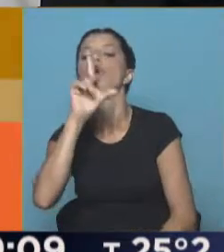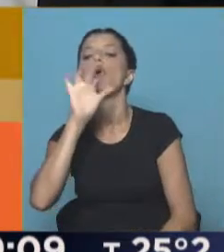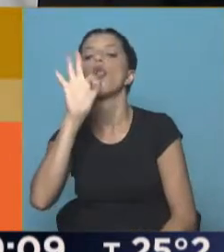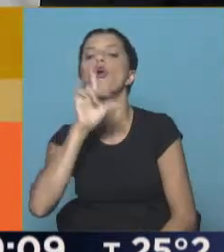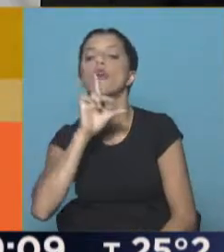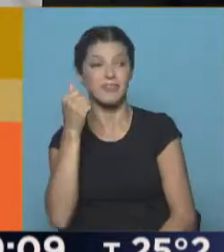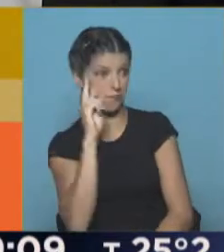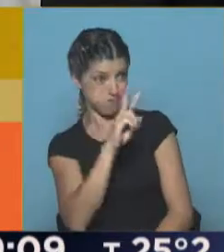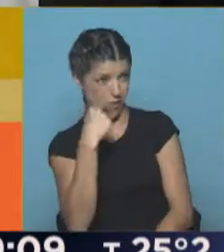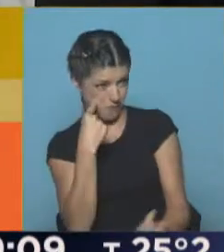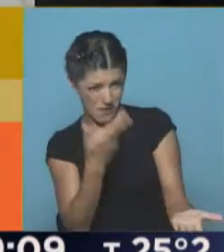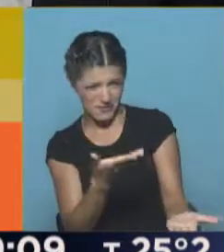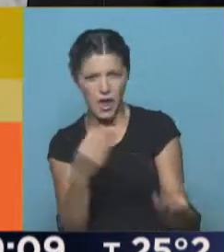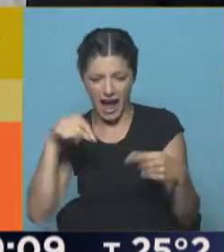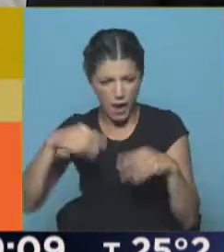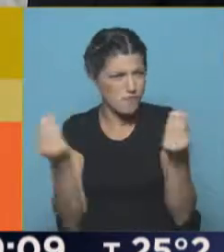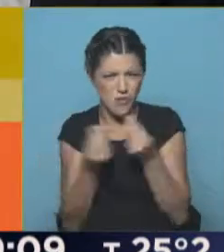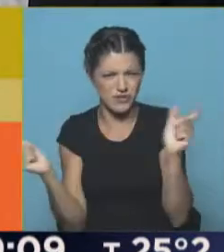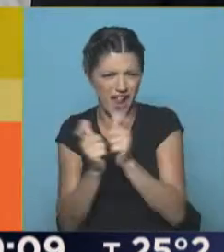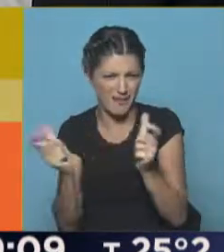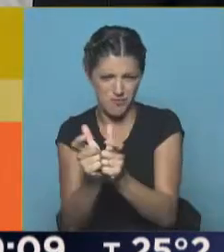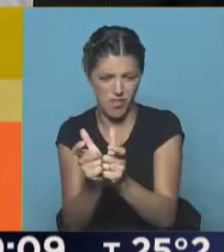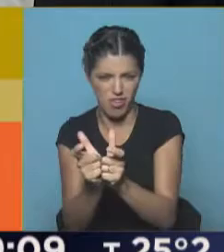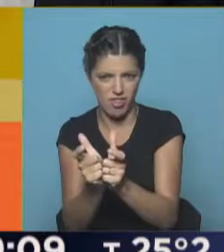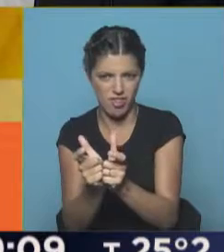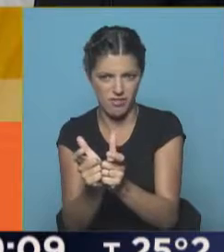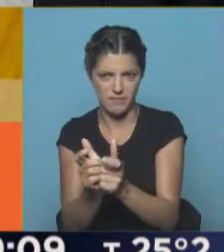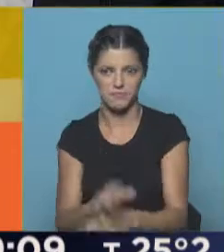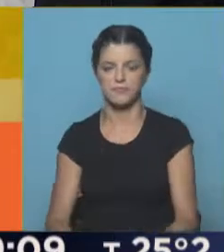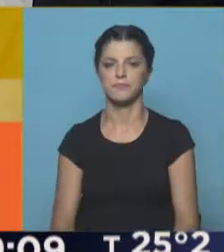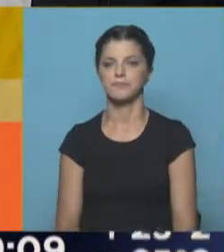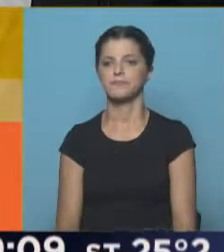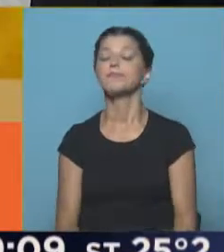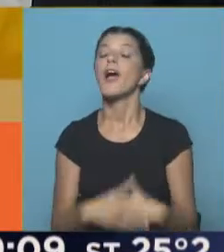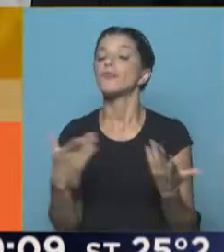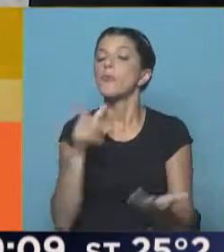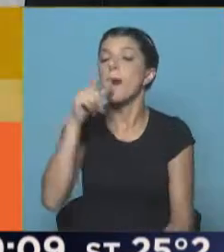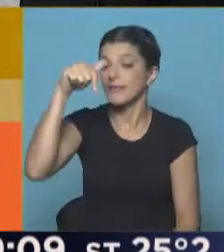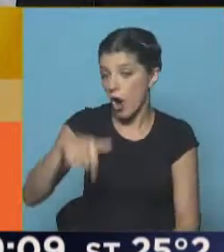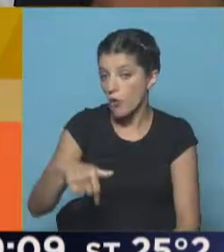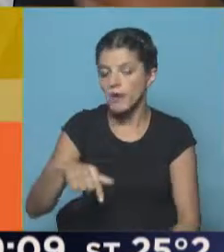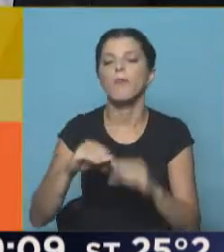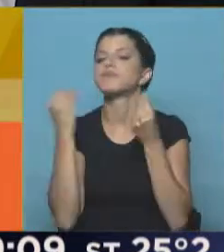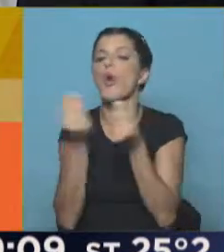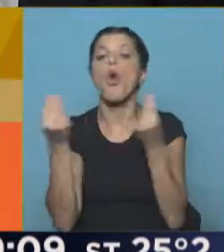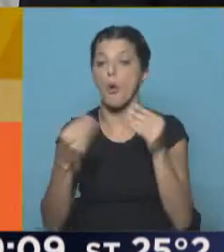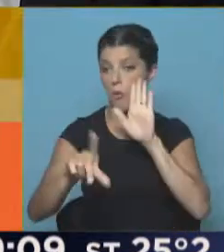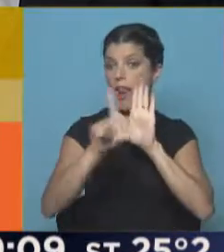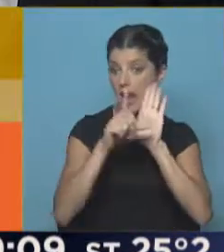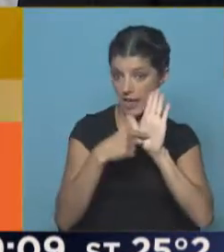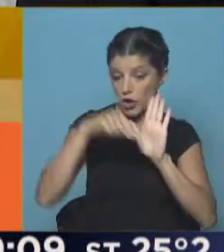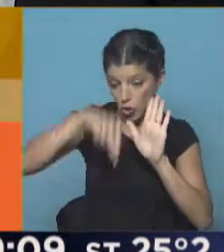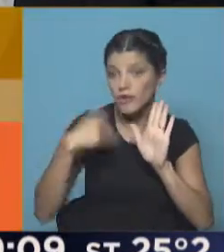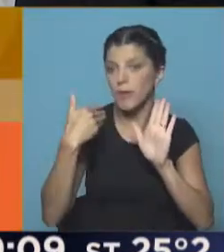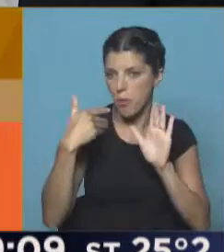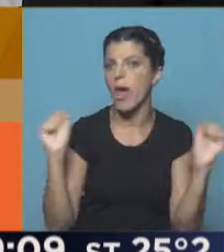cantidad de sesiones que hemos tenido. Bueno, creo que el final es un final de una ley que es la ley posible,